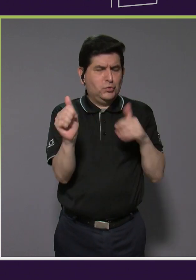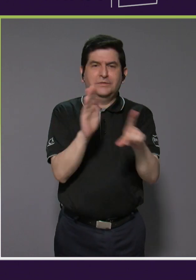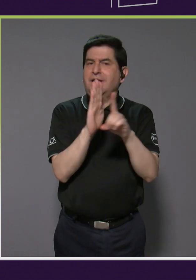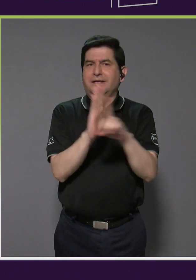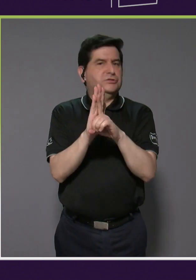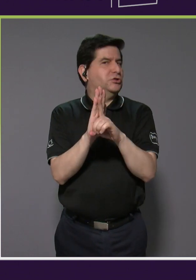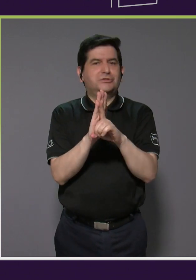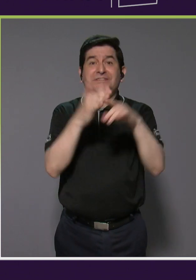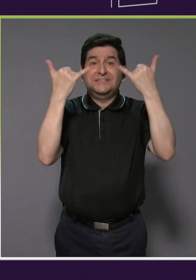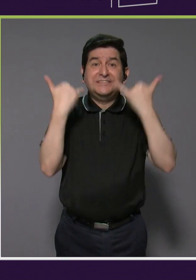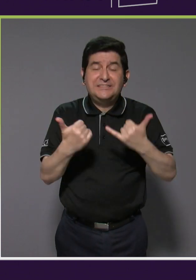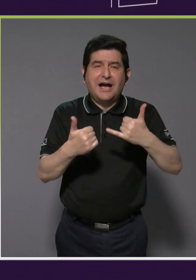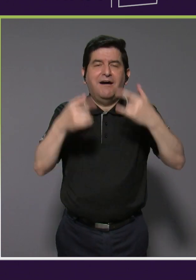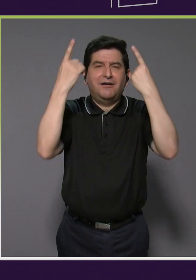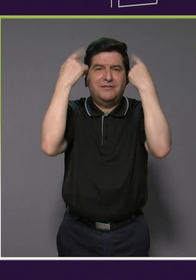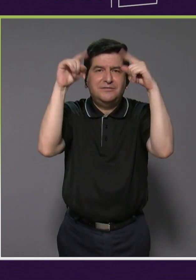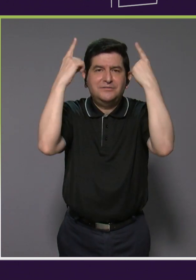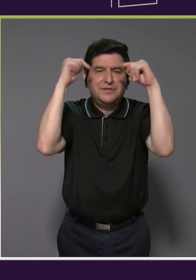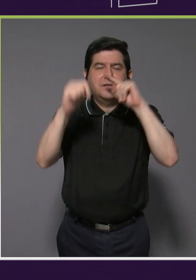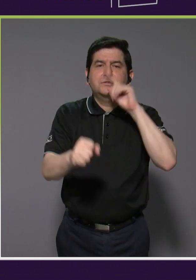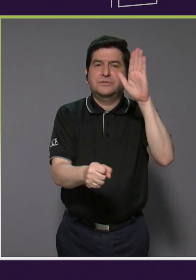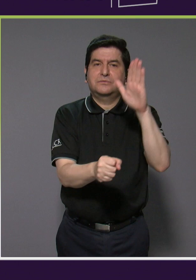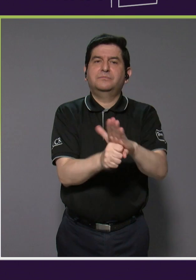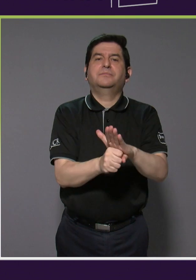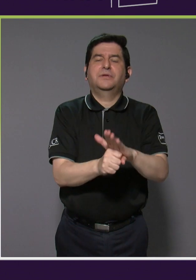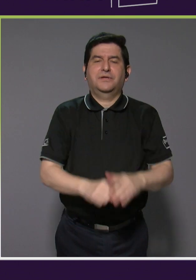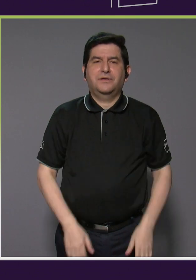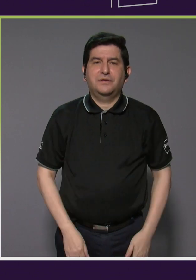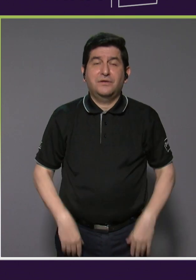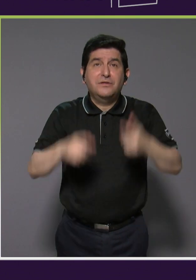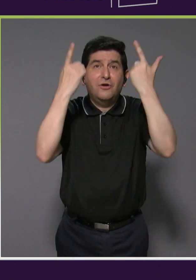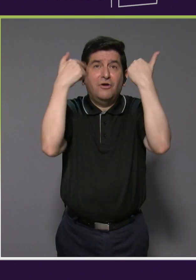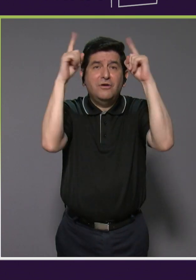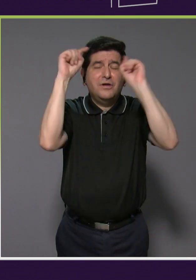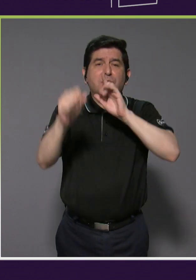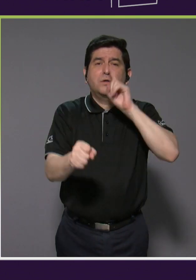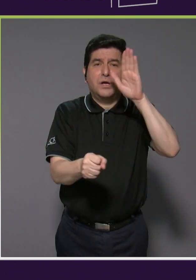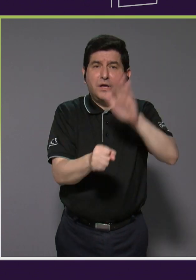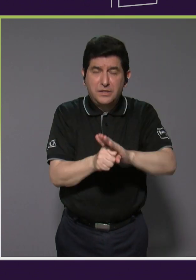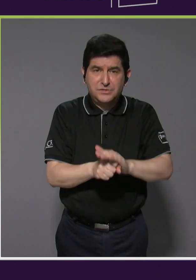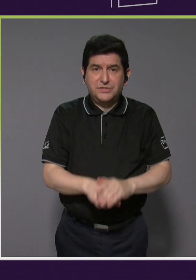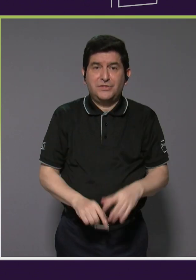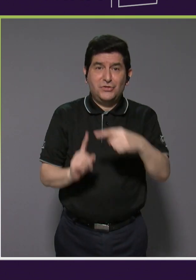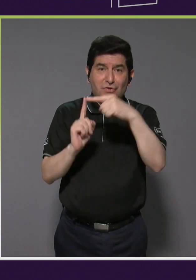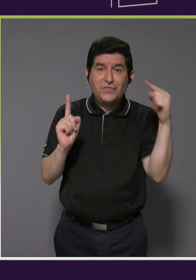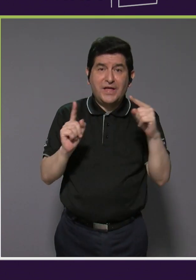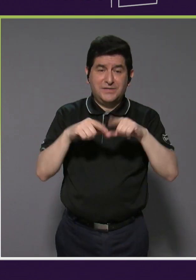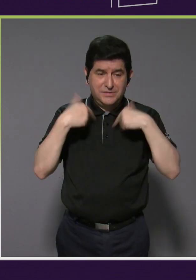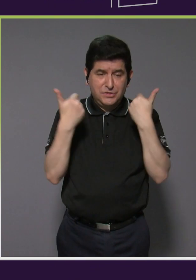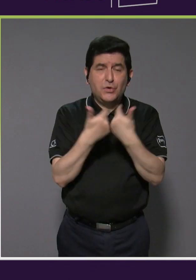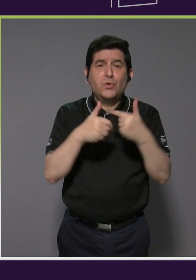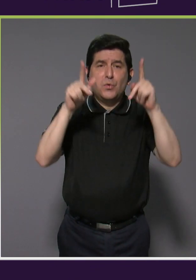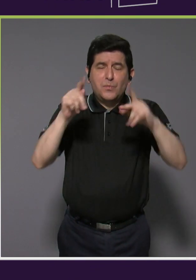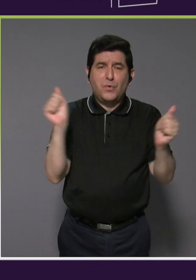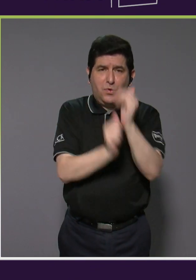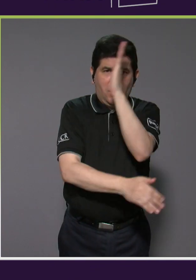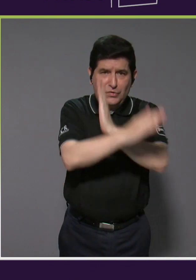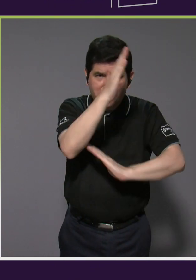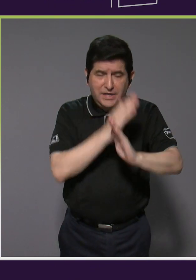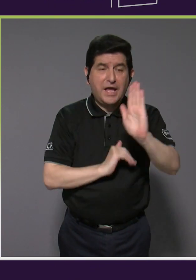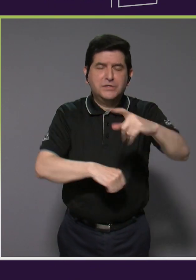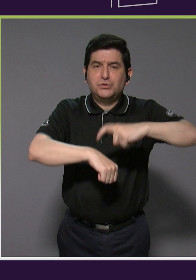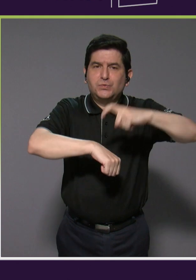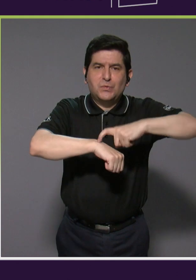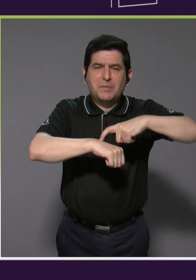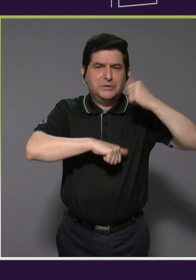derechos. Ya son logros alcanzados, ¿verdad? Y logros alcanzados por parte de un movimiento de personas con discapacidad en su